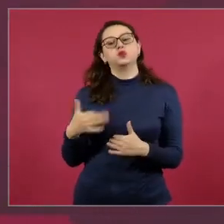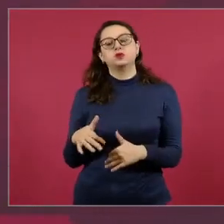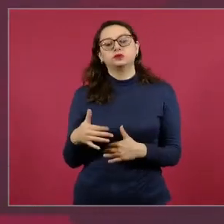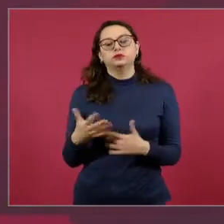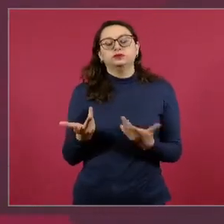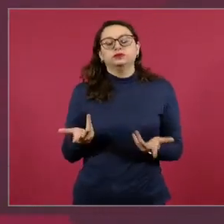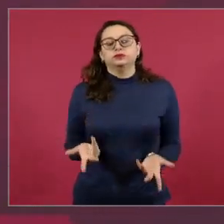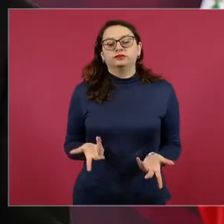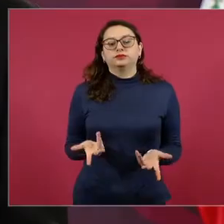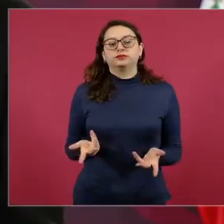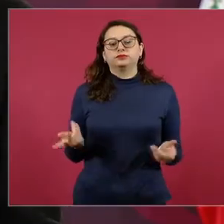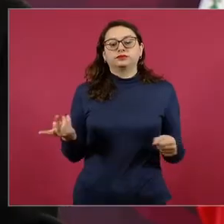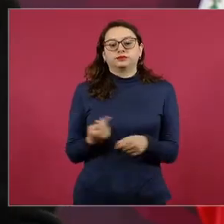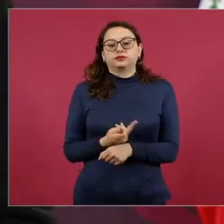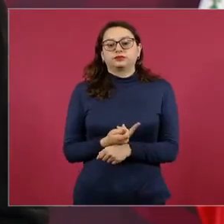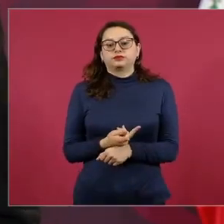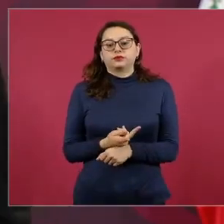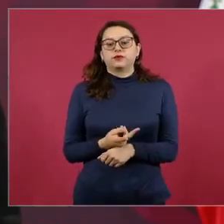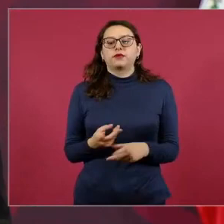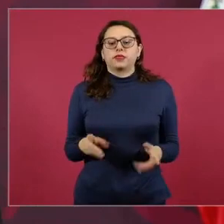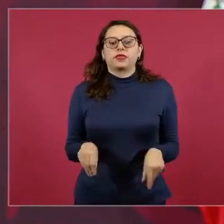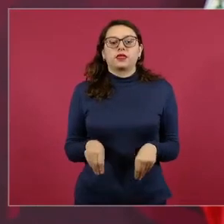empresa